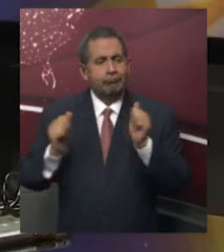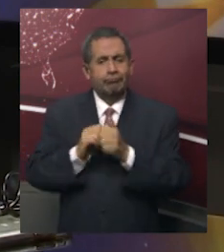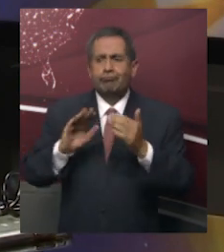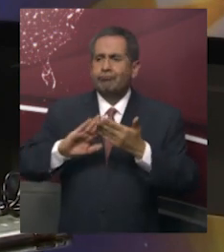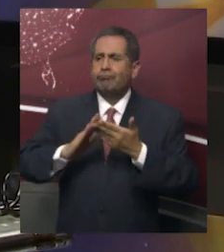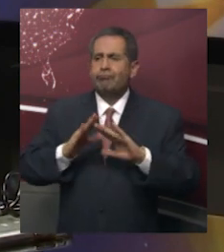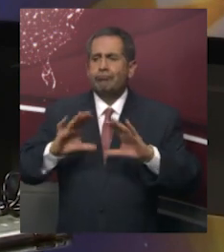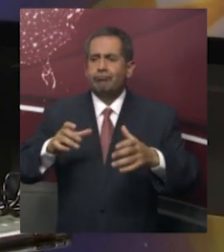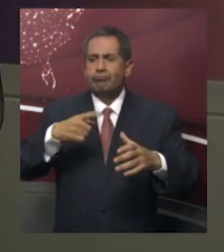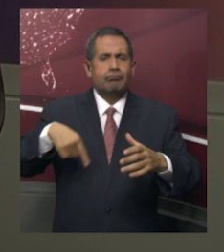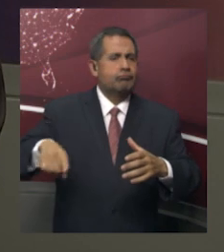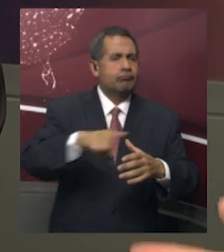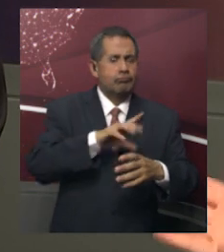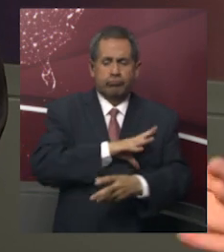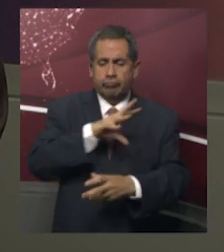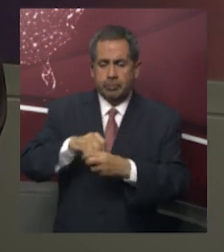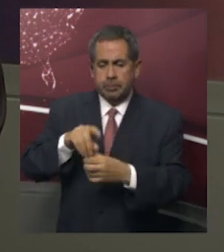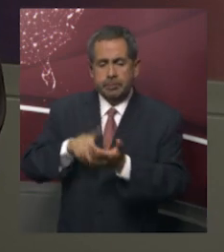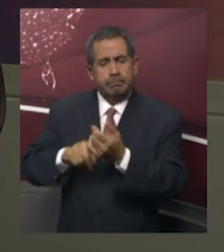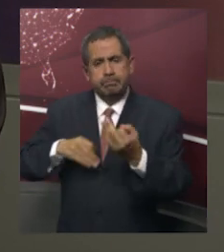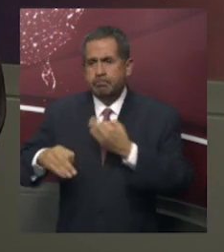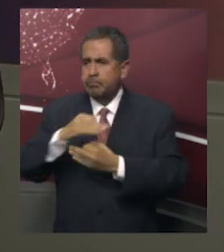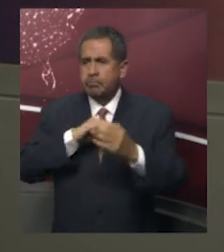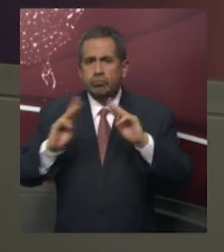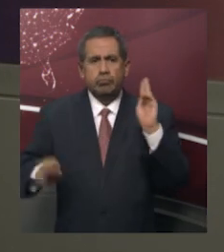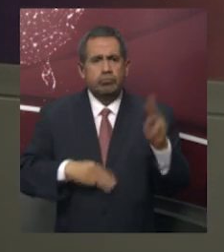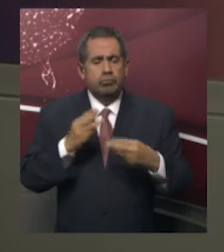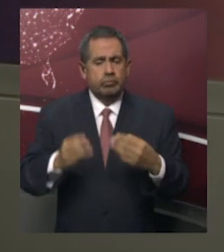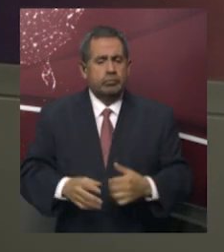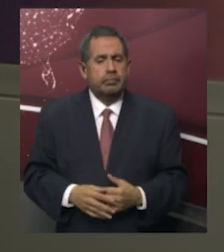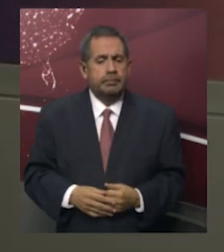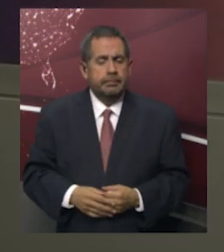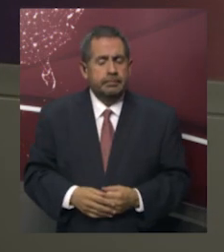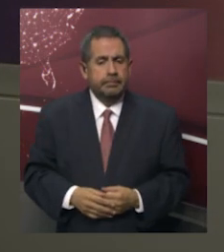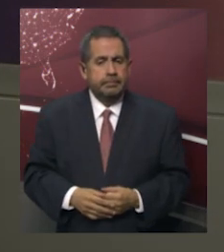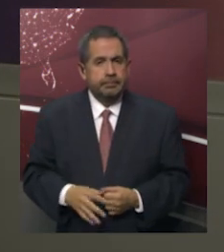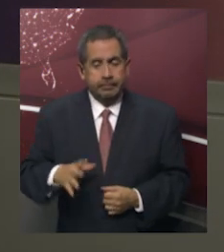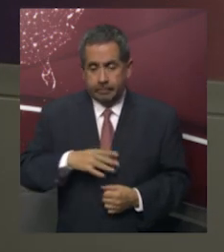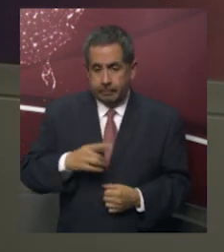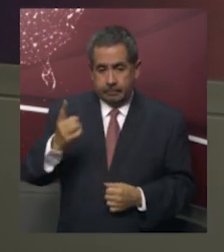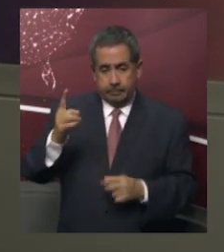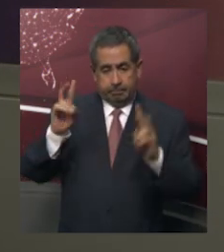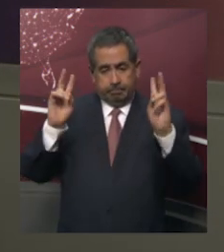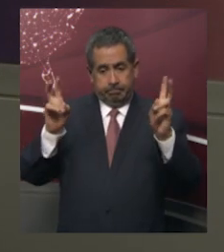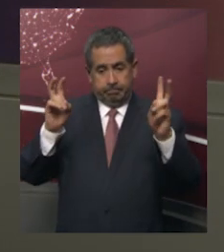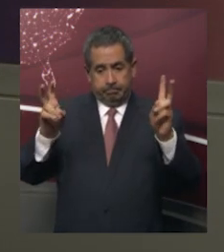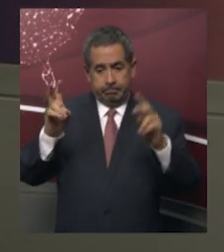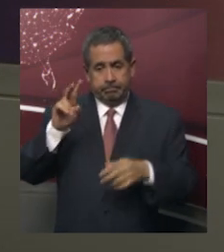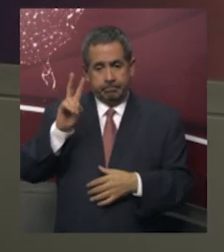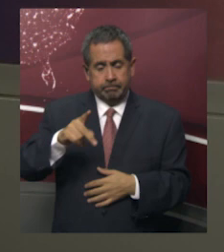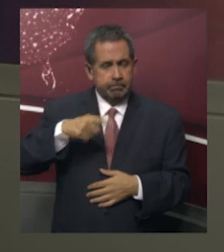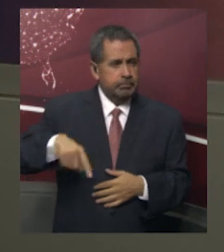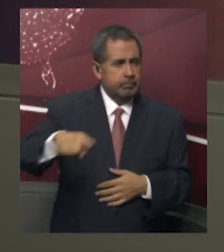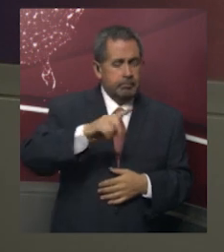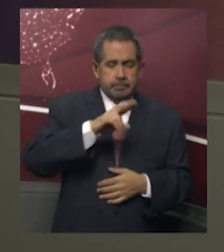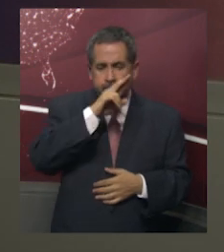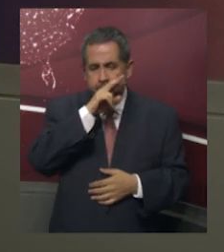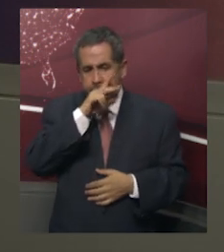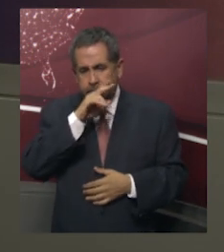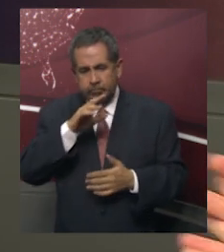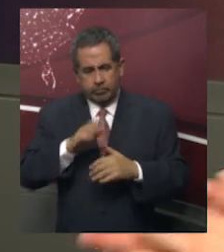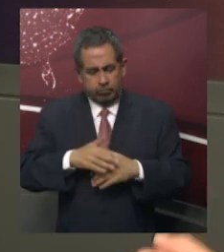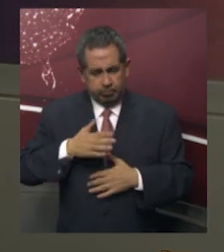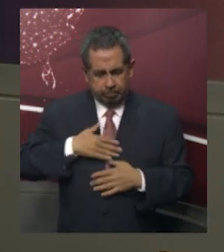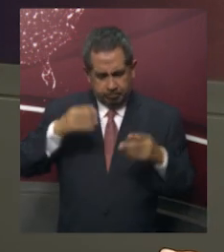comunidades hasta todo nuestro planeta. Hay un tema que está ahorita en la preocupación regional, vamos a hablar un poco de